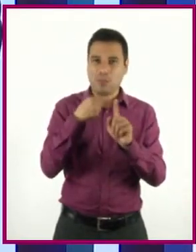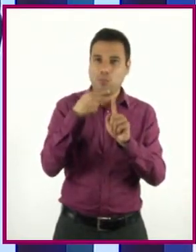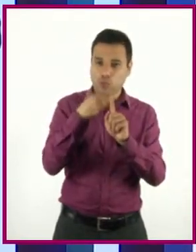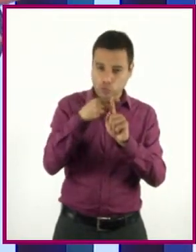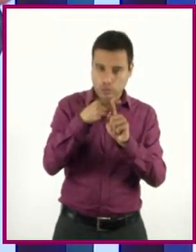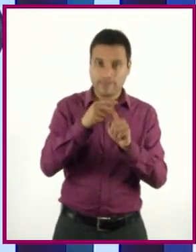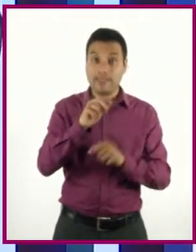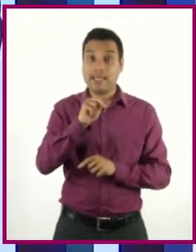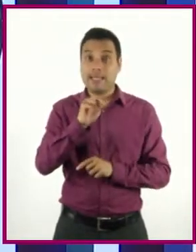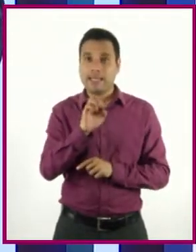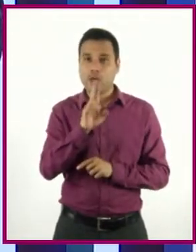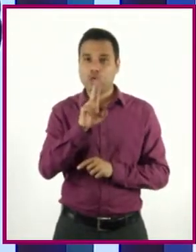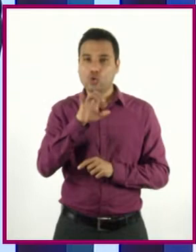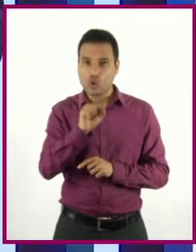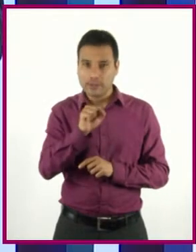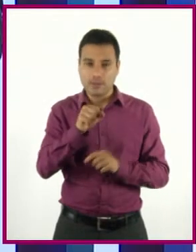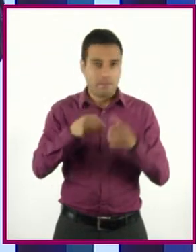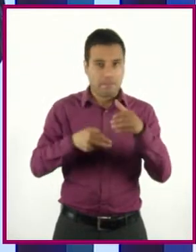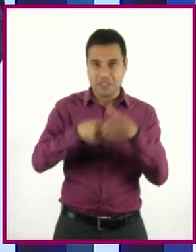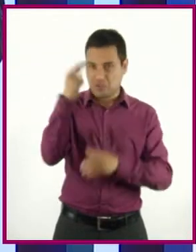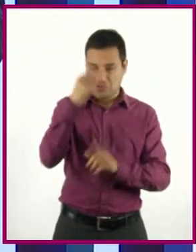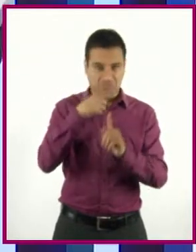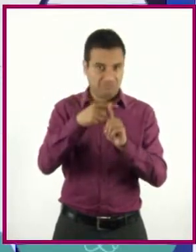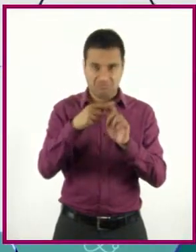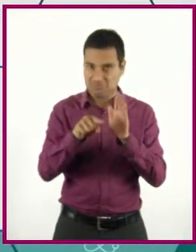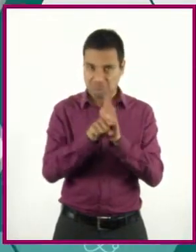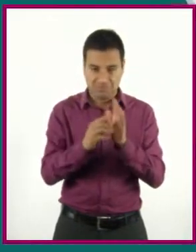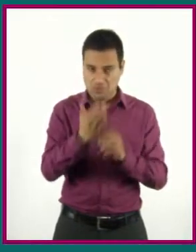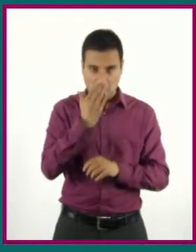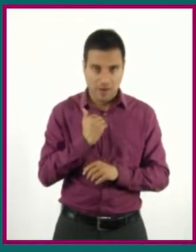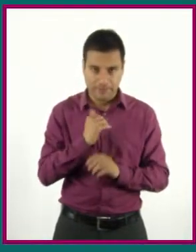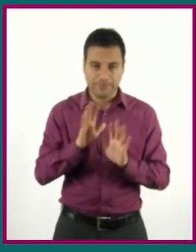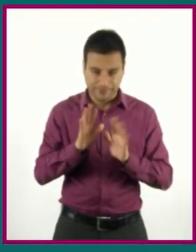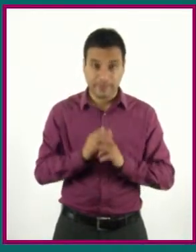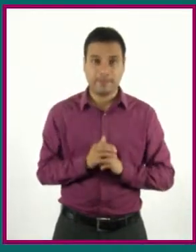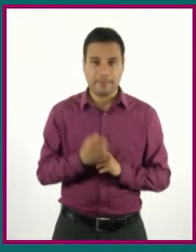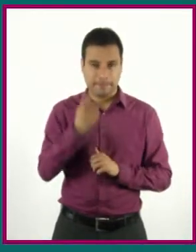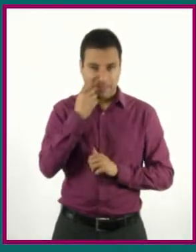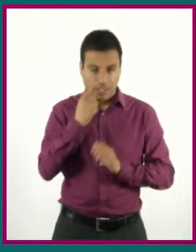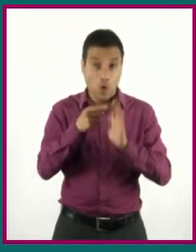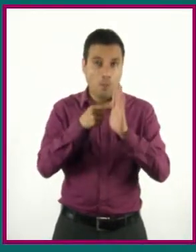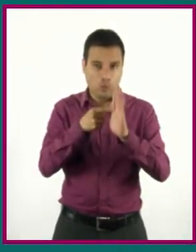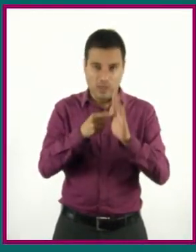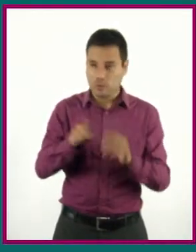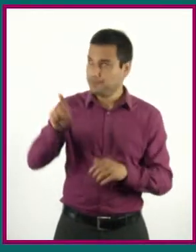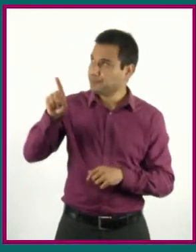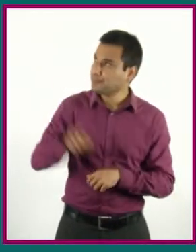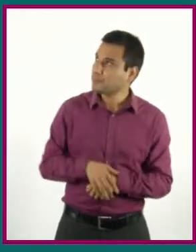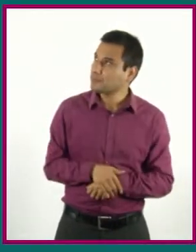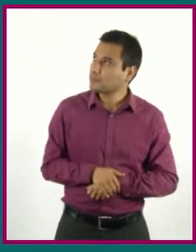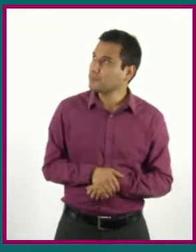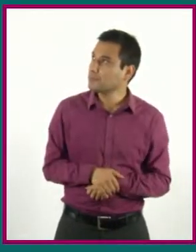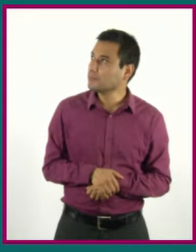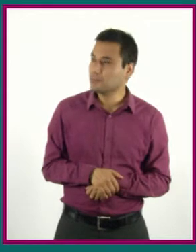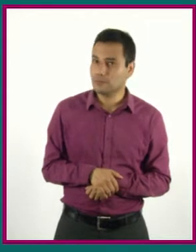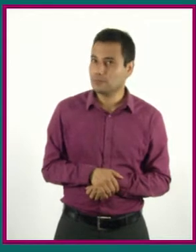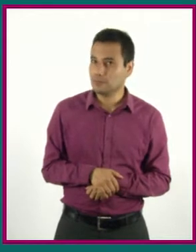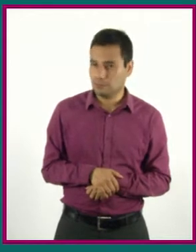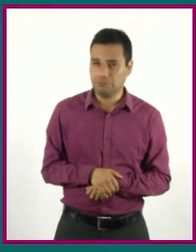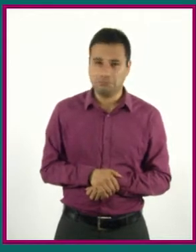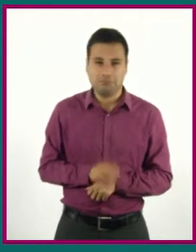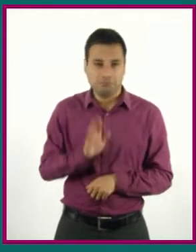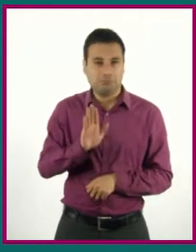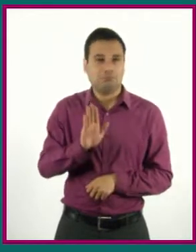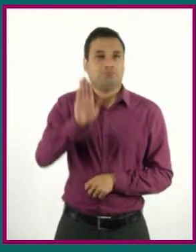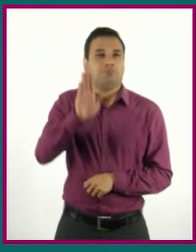neutrones, partículas sin carga eléctrica. Aunque utilicemos modelos como el que se observa en pantalla para representar